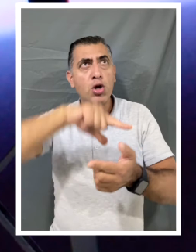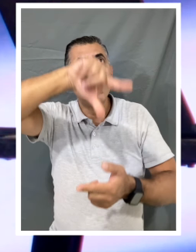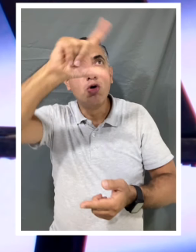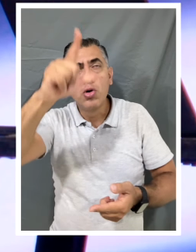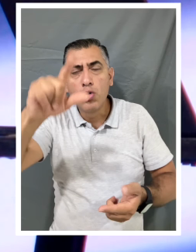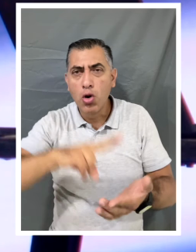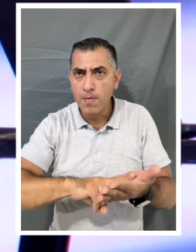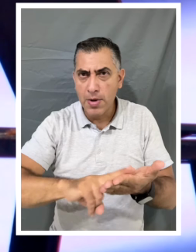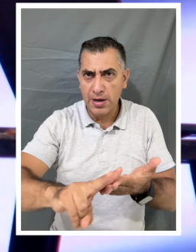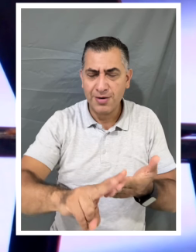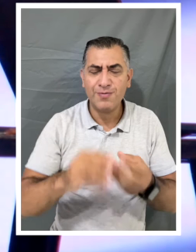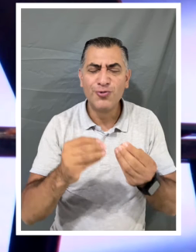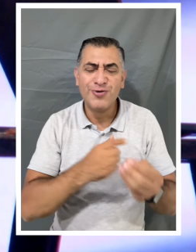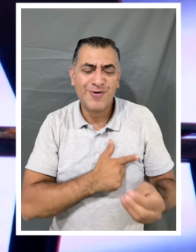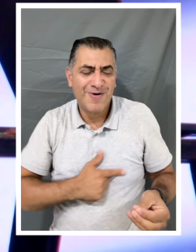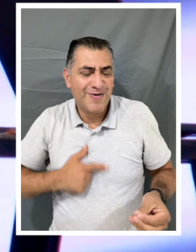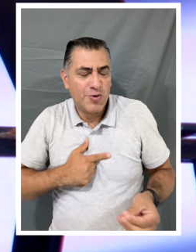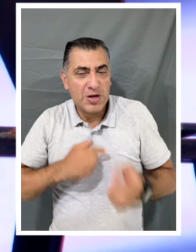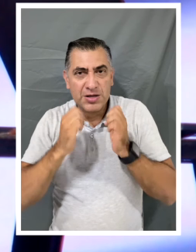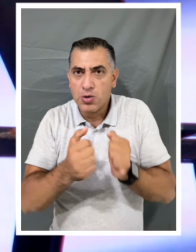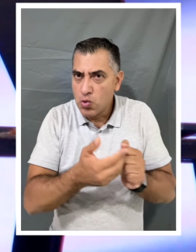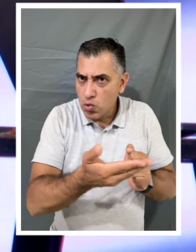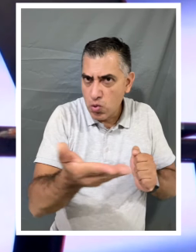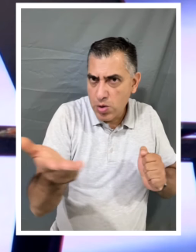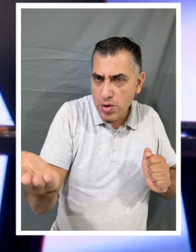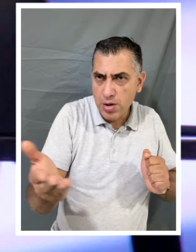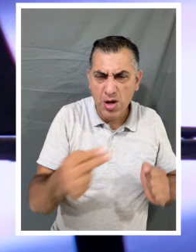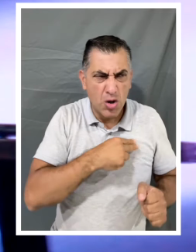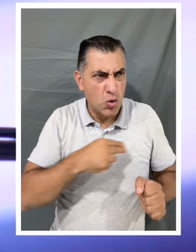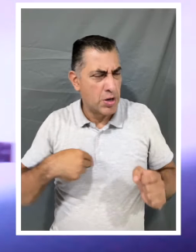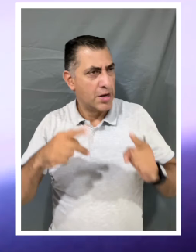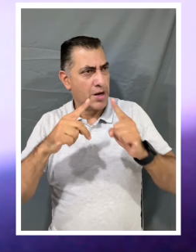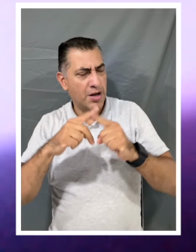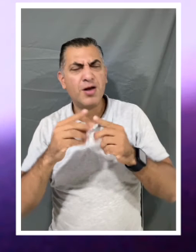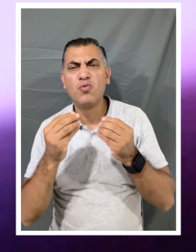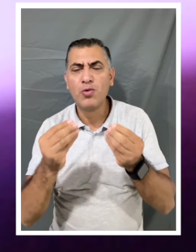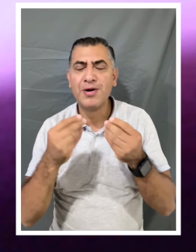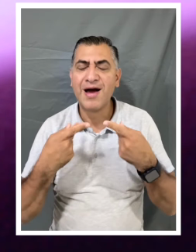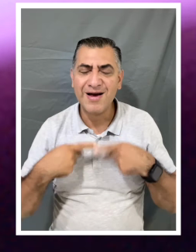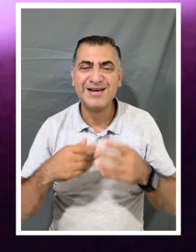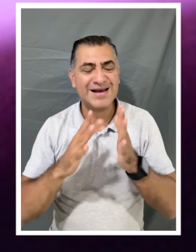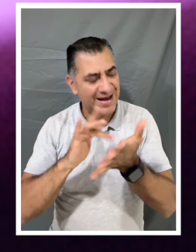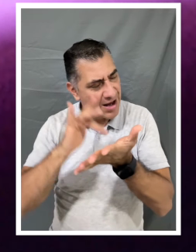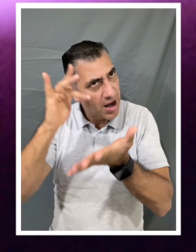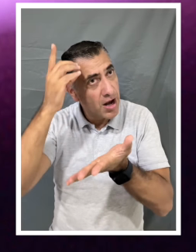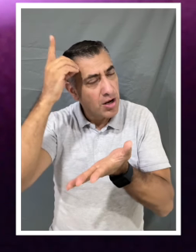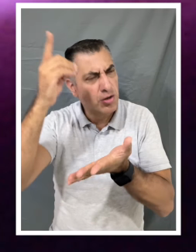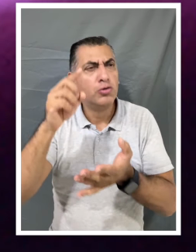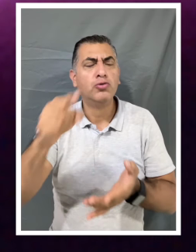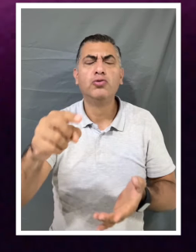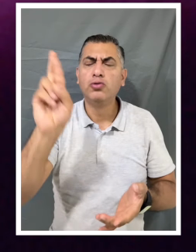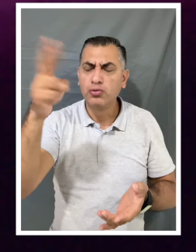vamos a arrancar de hecho nuestra segunda reunión Dios se ha manifestado con poder ahí en nuestro campus y bueno si se acuerdan de nosotros oren por